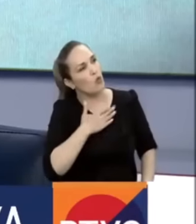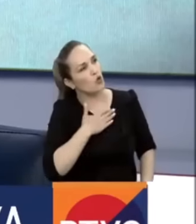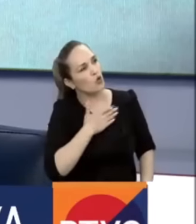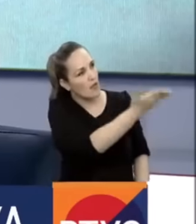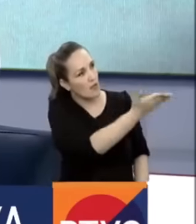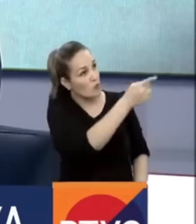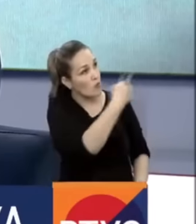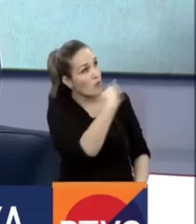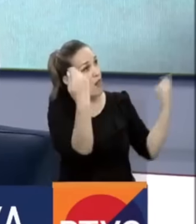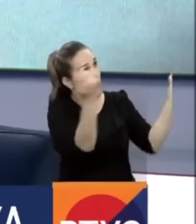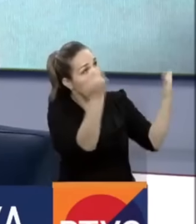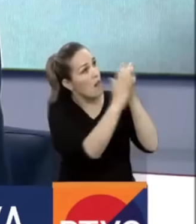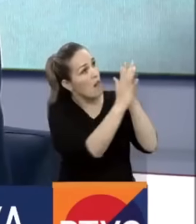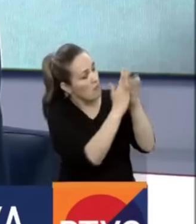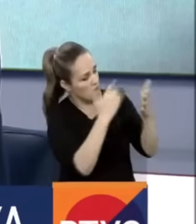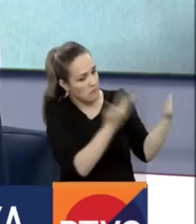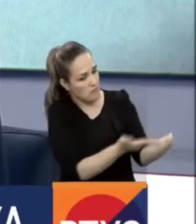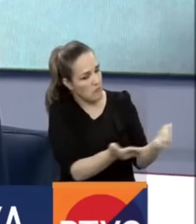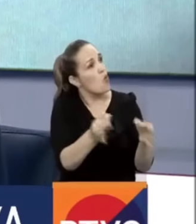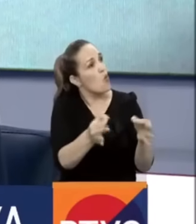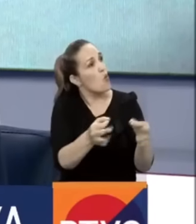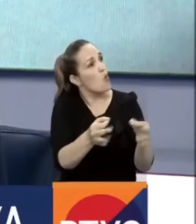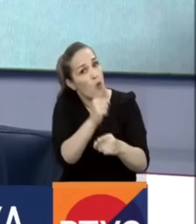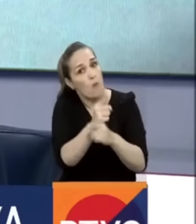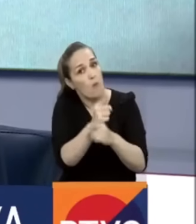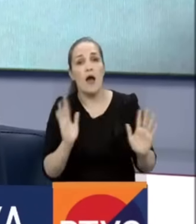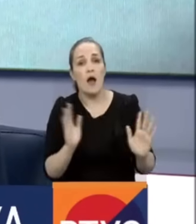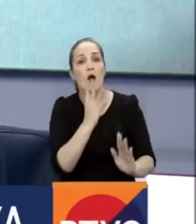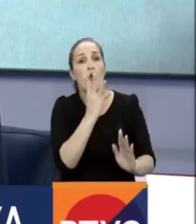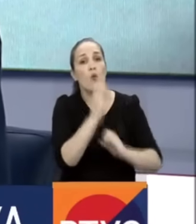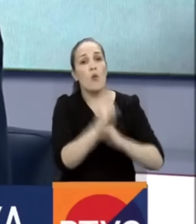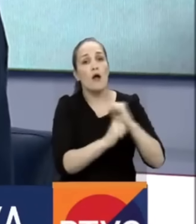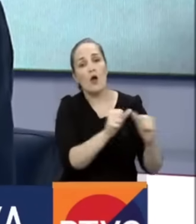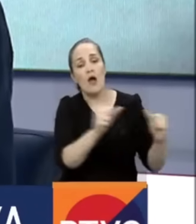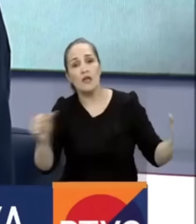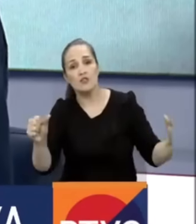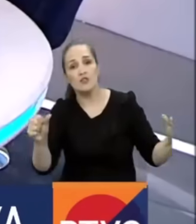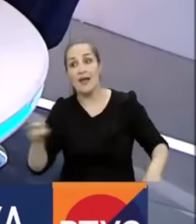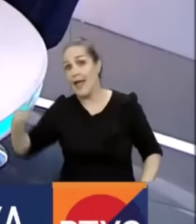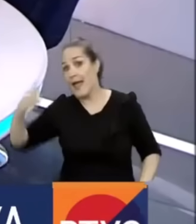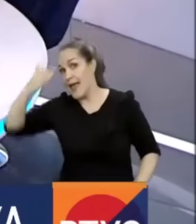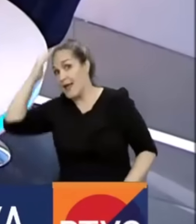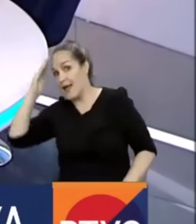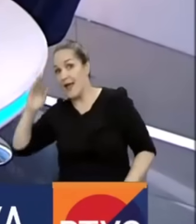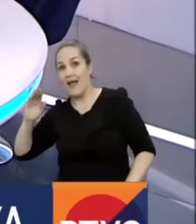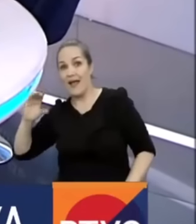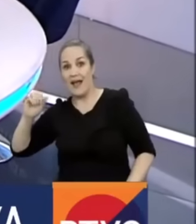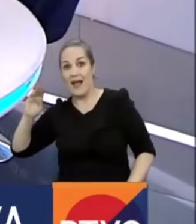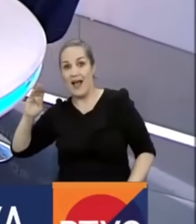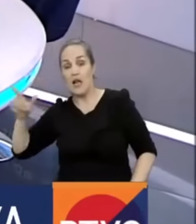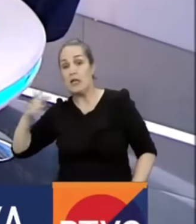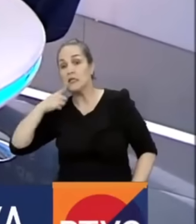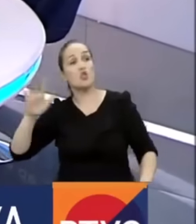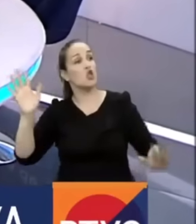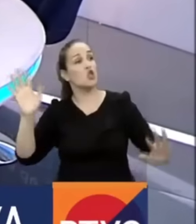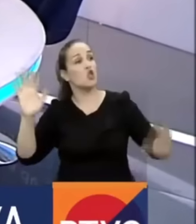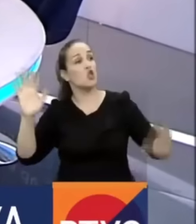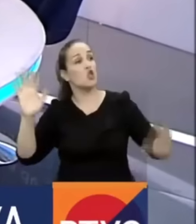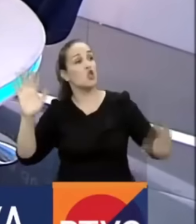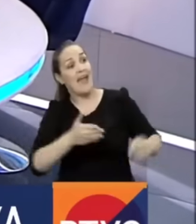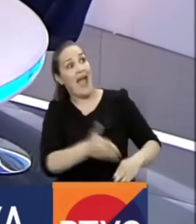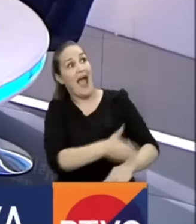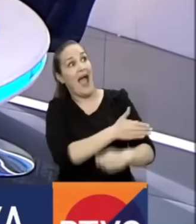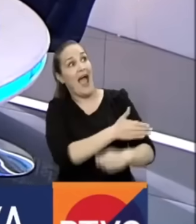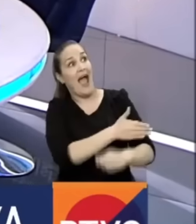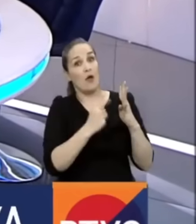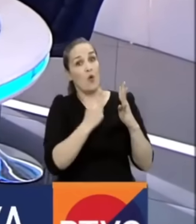cumpla efectivamente un ejercicio de gobierno durante 4 años, no como lo dice la señora María Fernanda Cabal, que hay que impedir